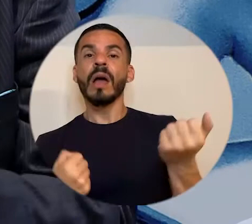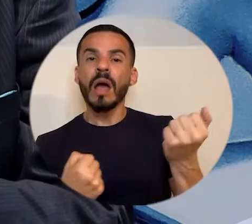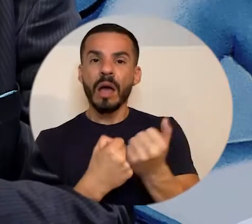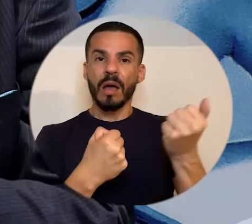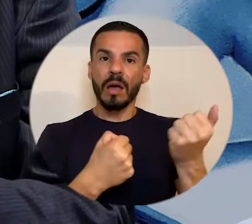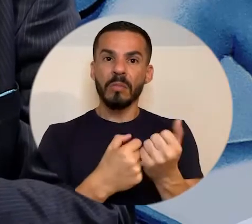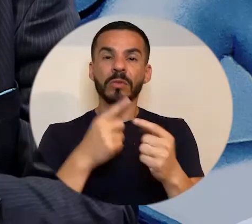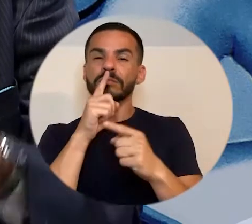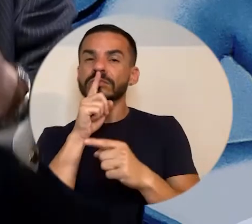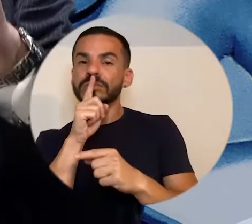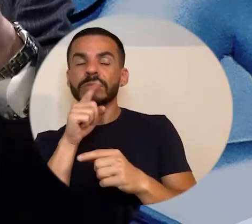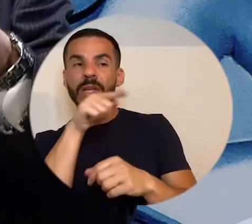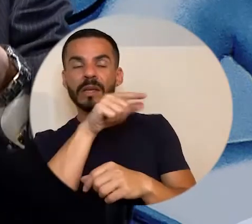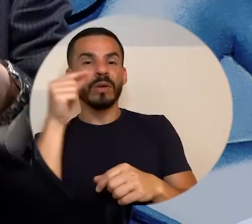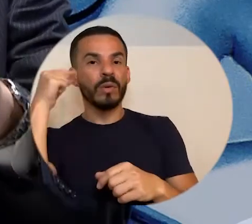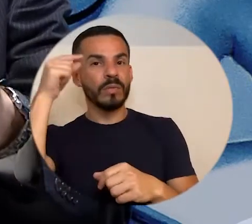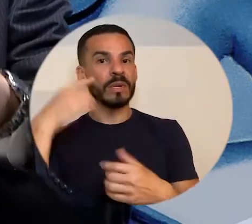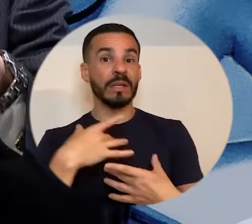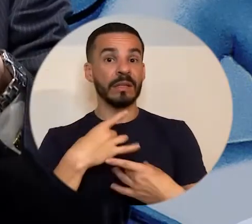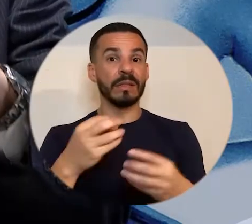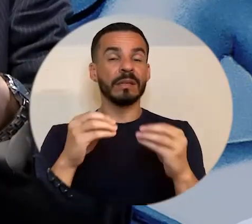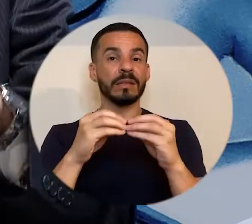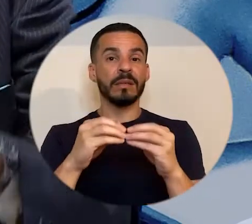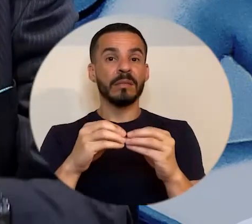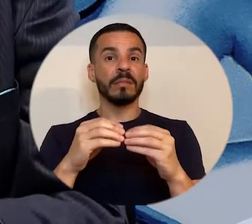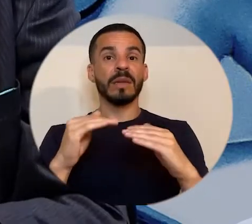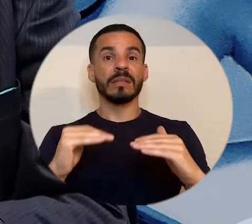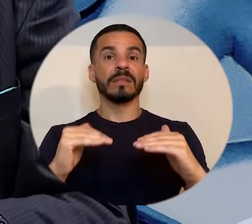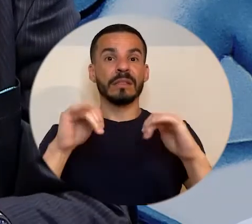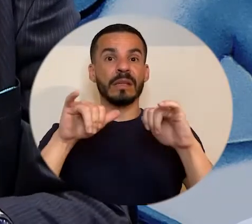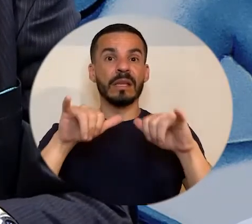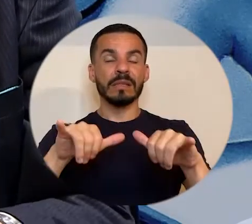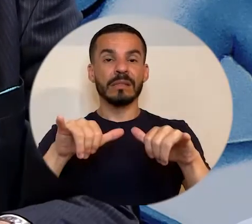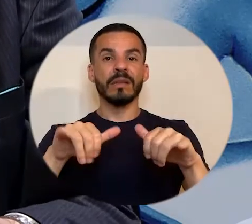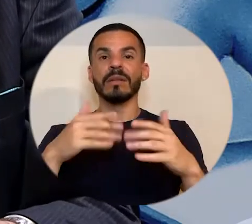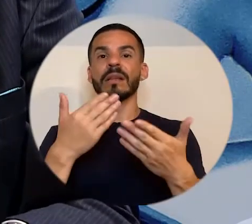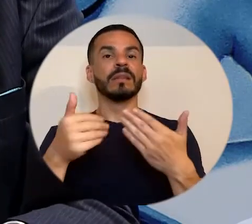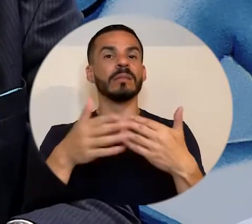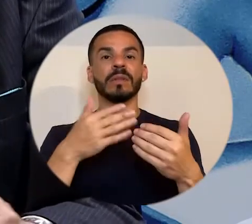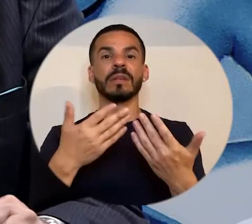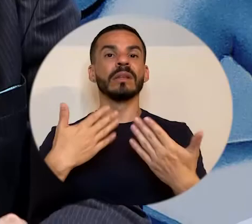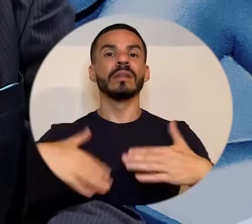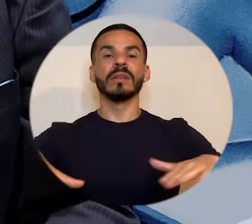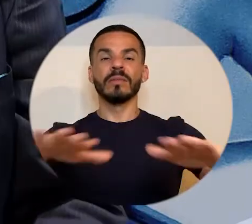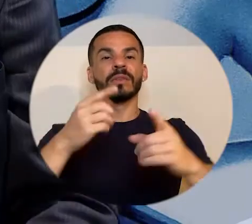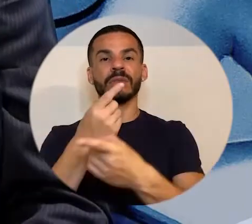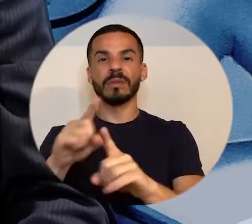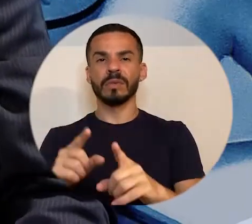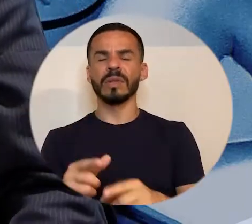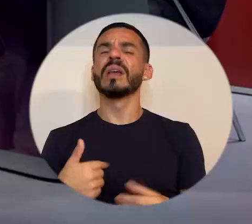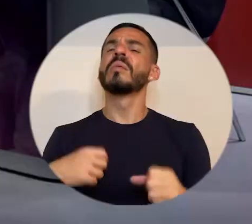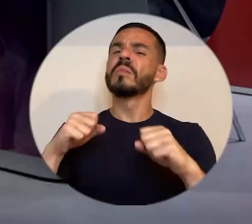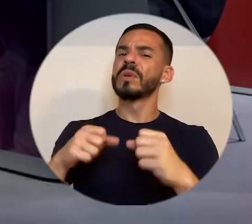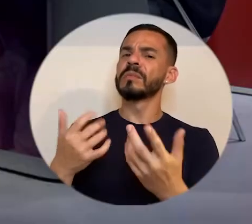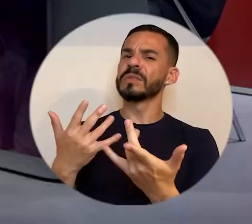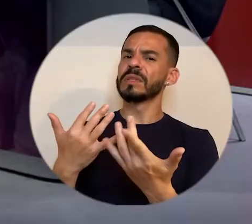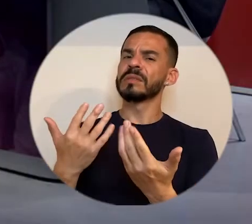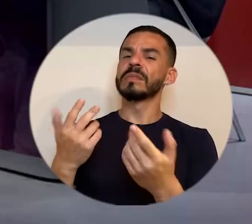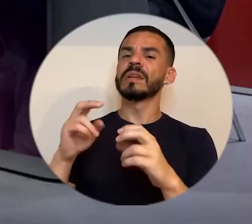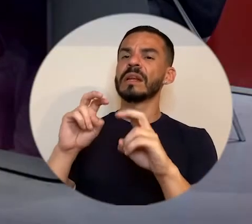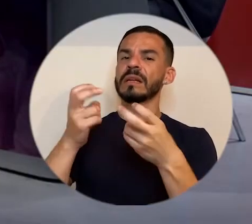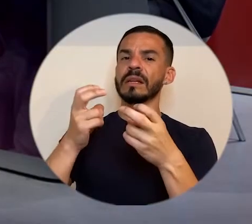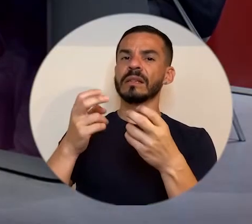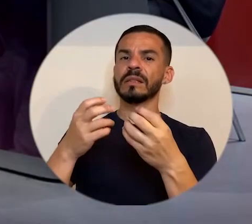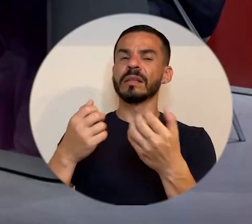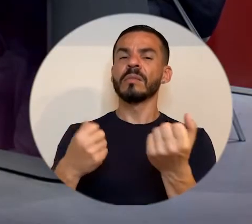calladamente al gobierno, porque le interesa más la estabilidad independientemente de los factores democráticos. ¿Qué podemos esperar en el